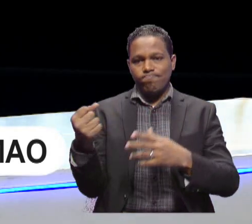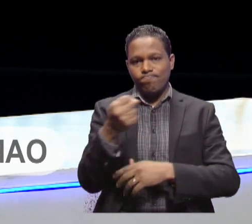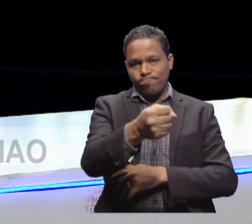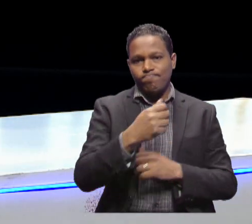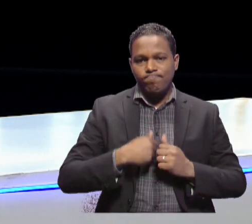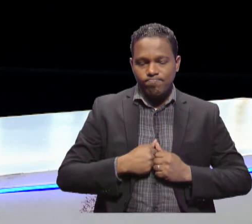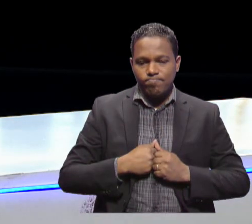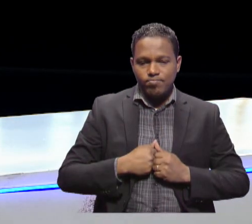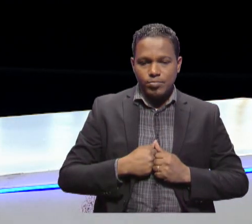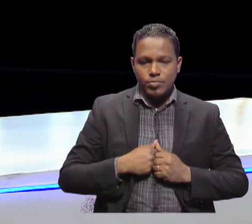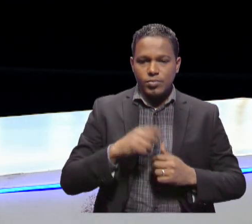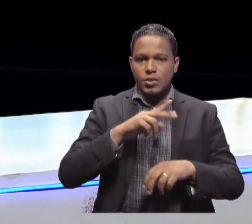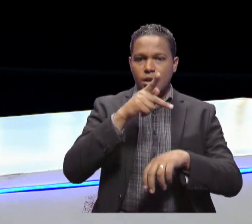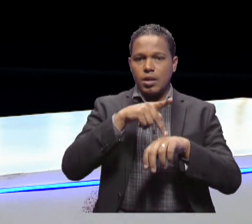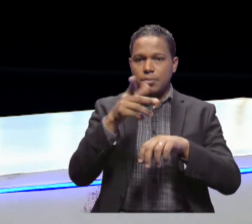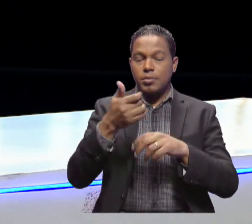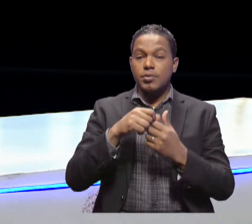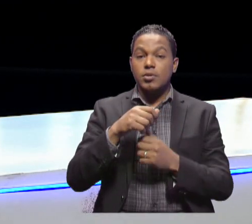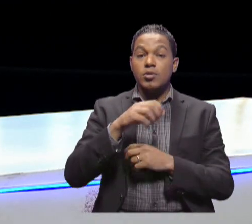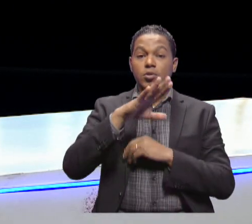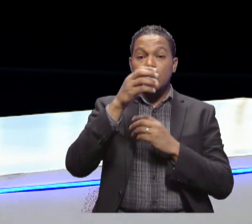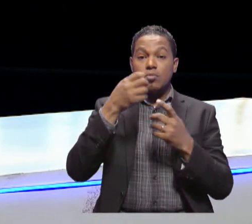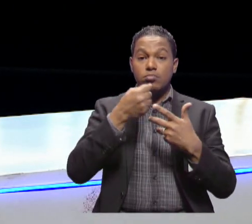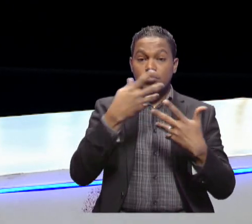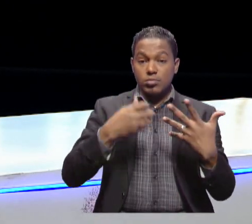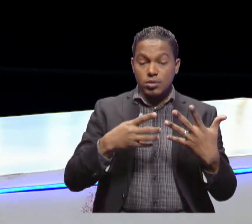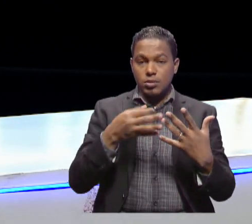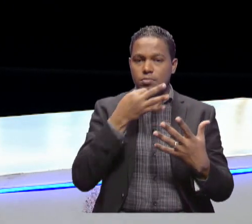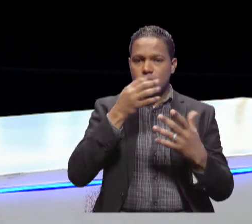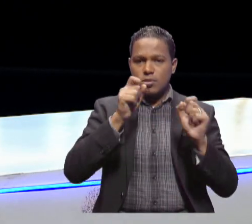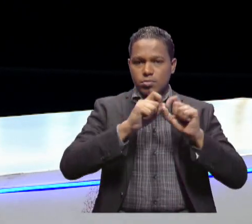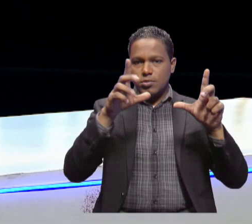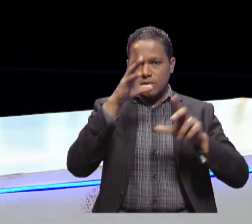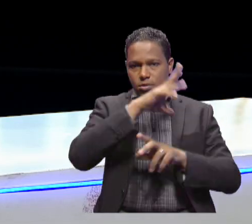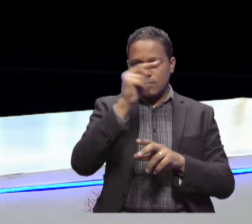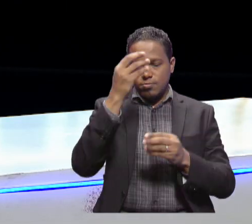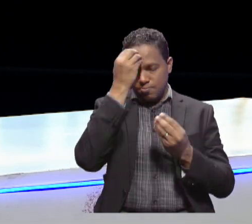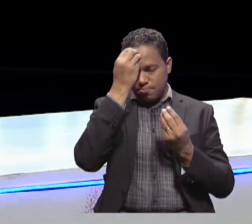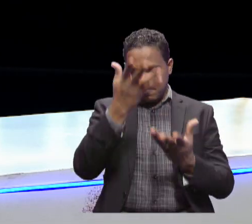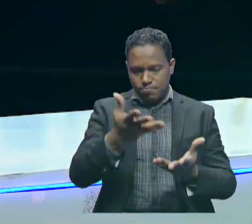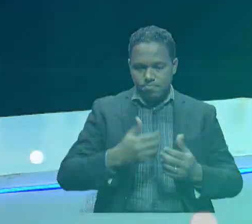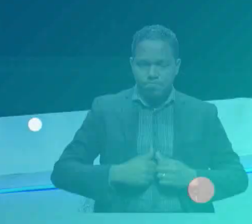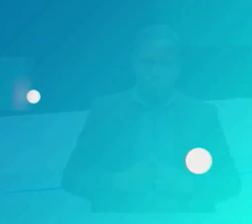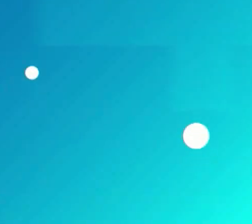y otras informaciones con más detalles en la siguiente emisión de Central Noticias.